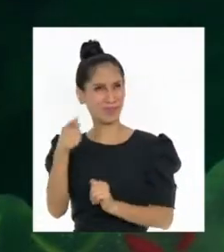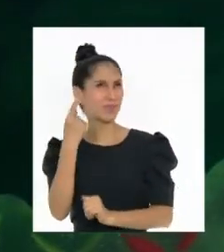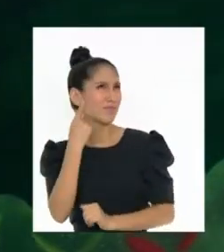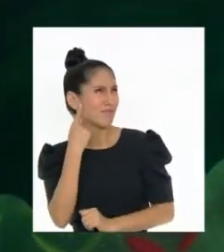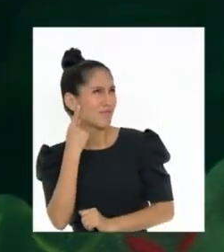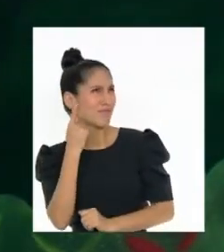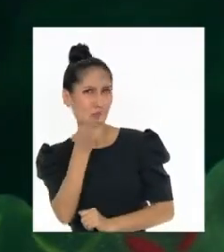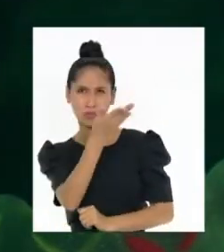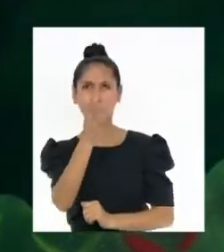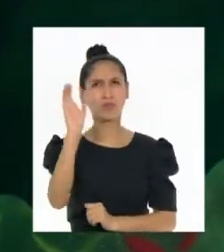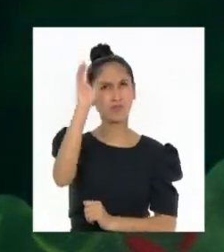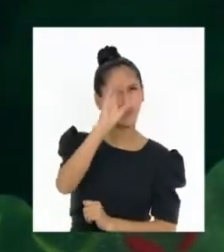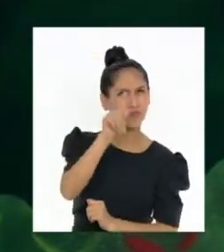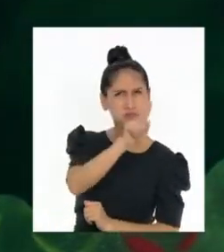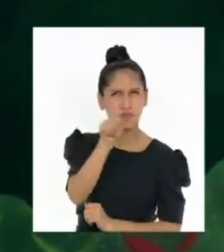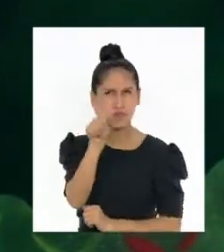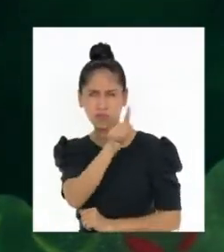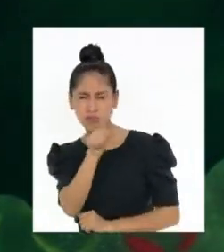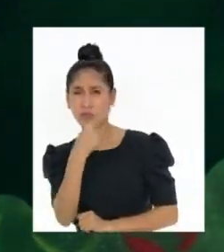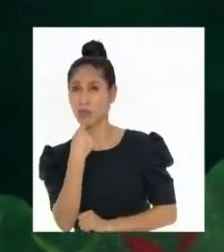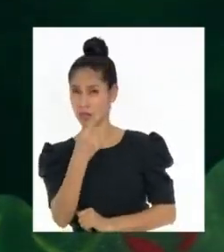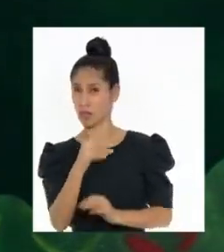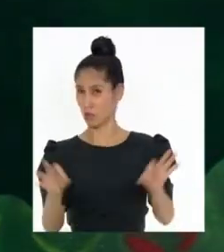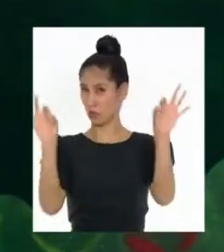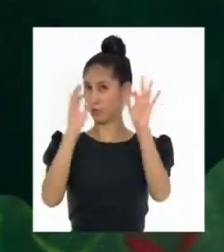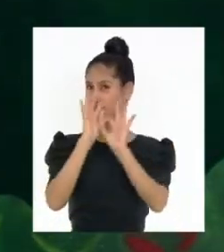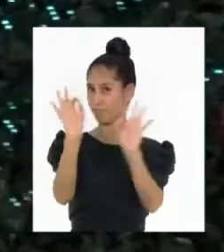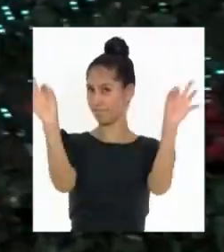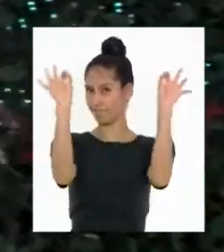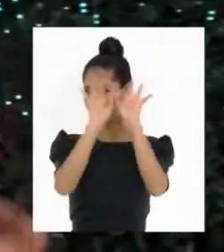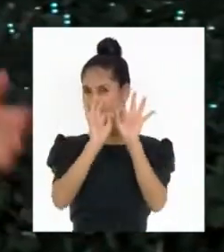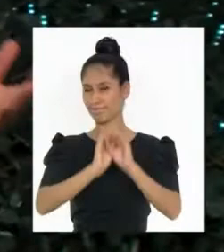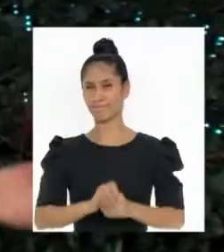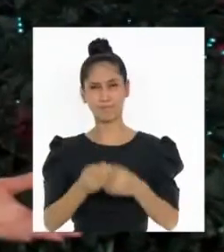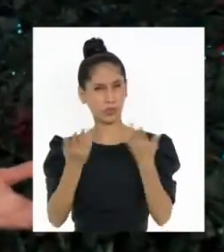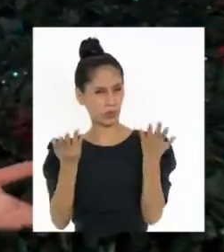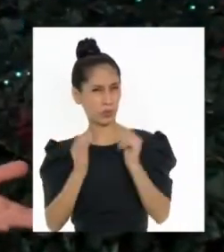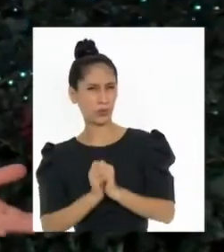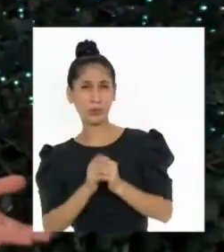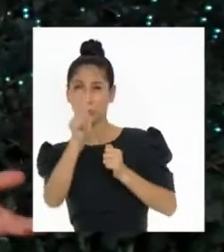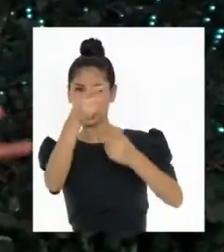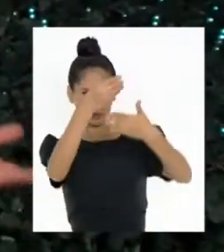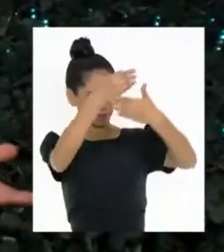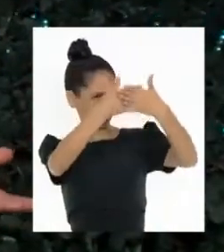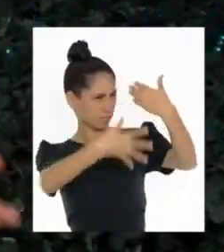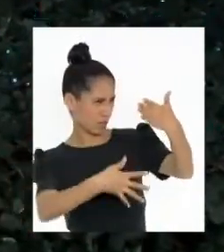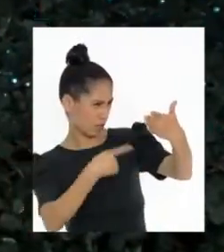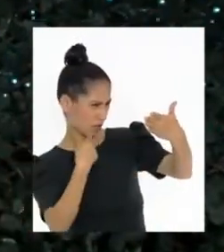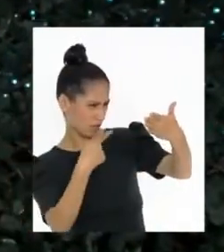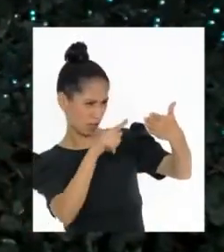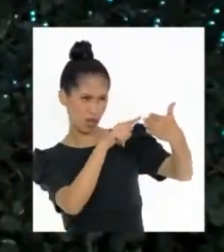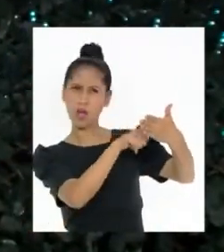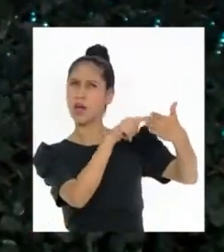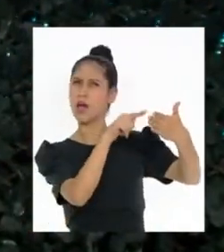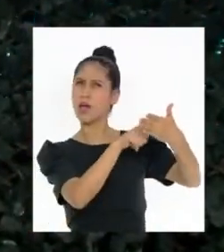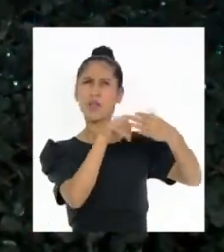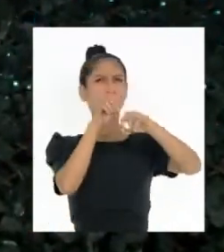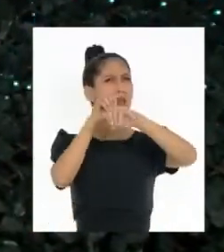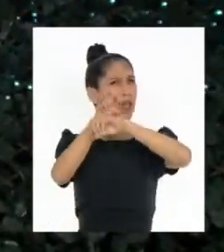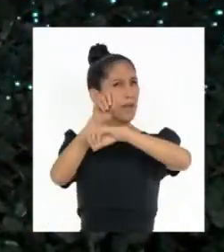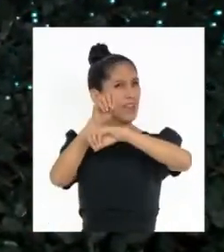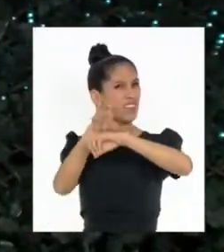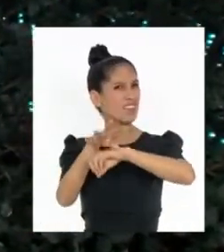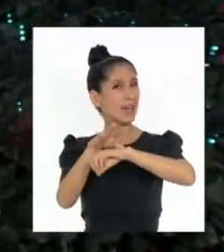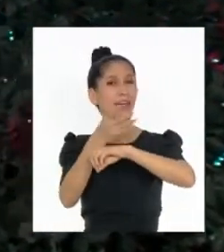estado encontrando y han dicho cosas muy importantes. Cuando se trata de un texto escrito, el mensaje debe ser